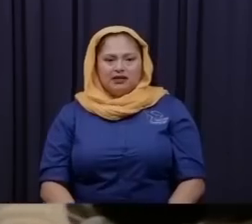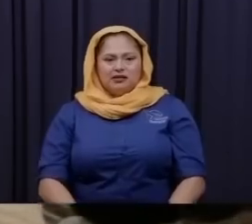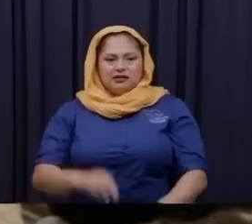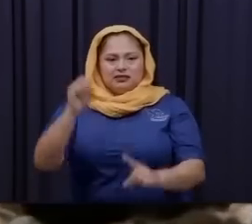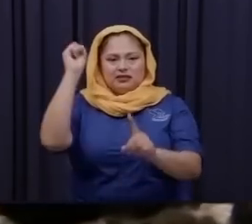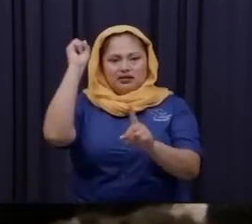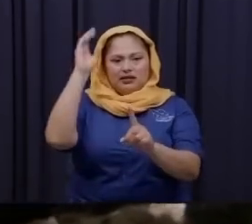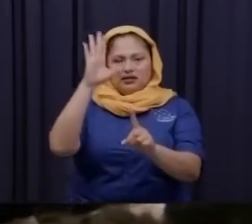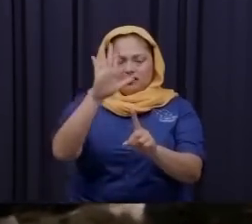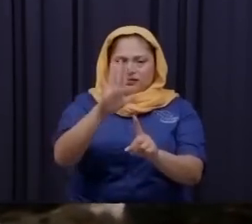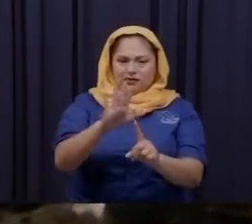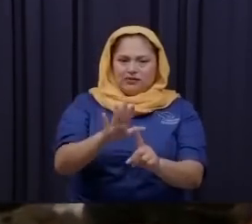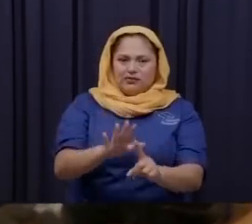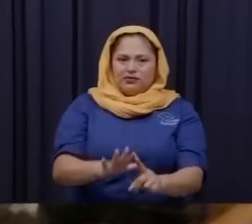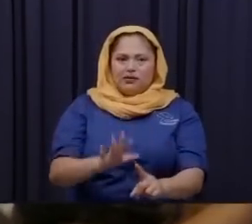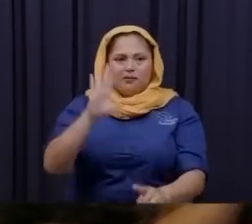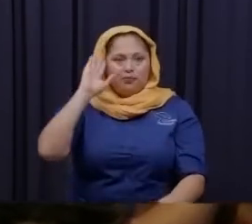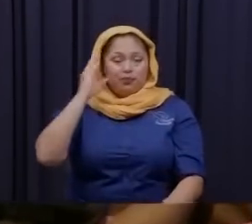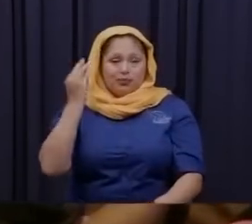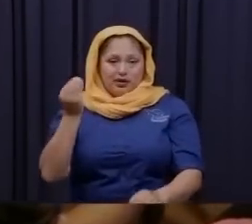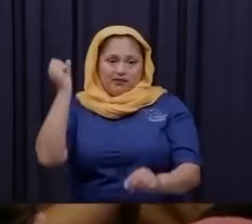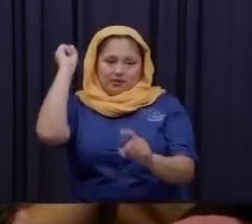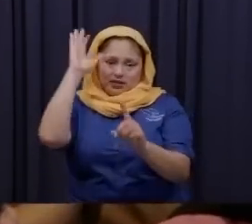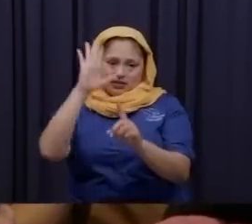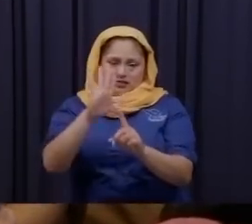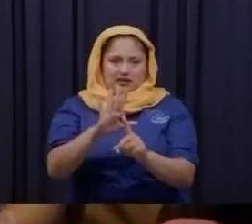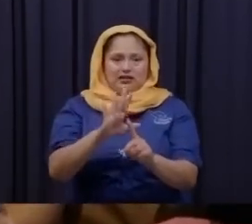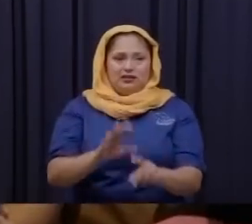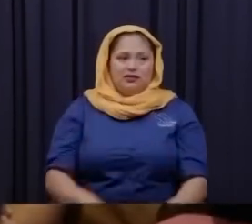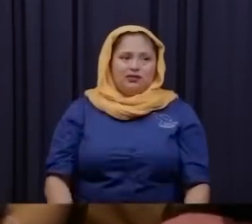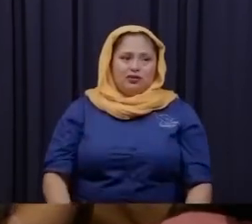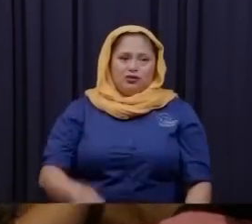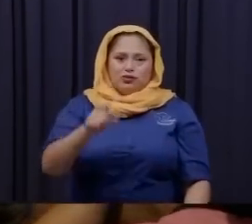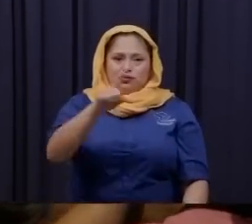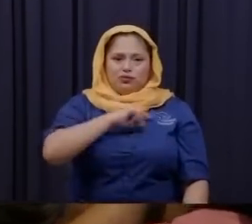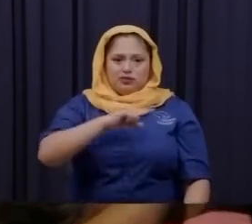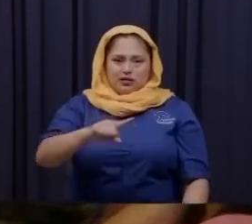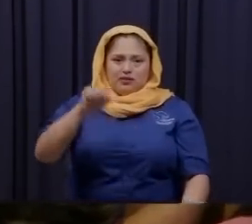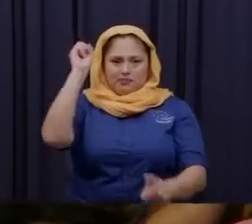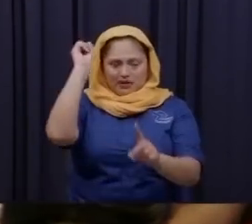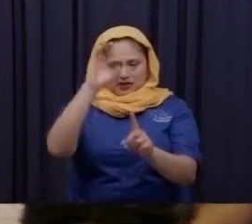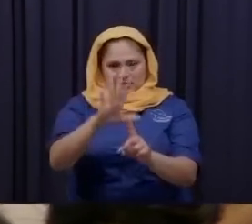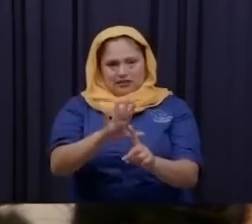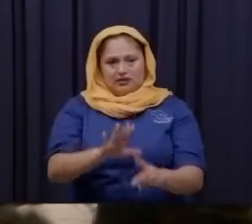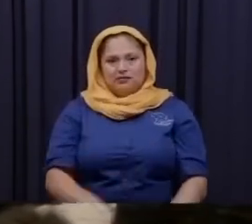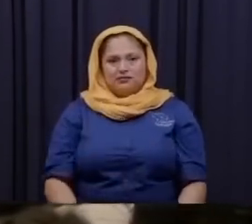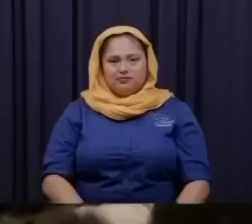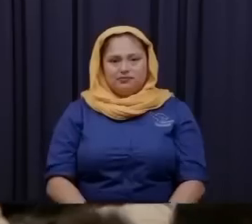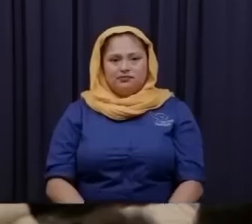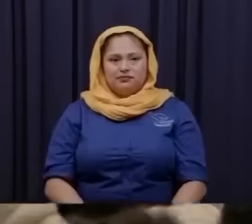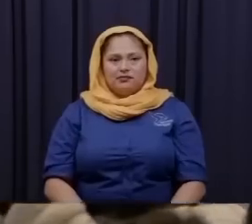Bendice, bendice. Porque bendiciendo serás bendecido.